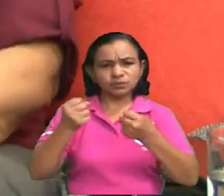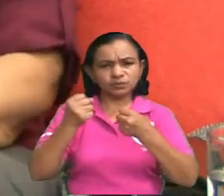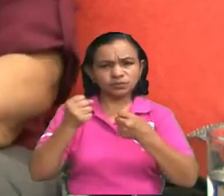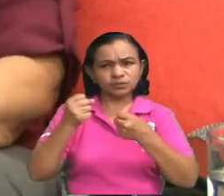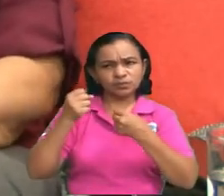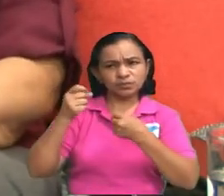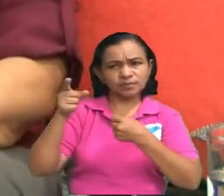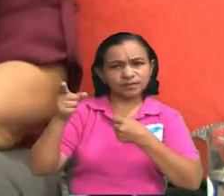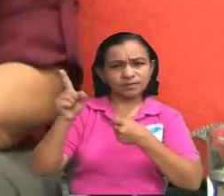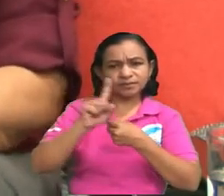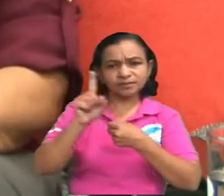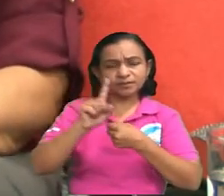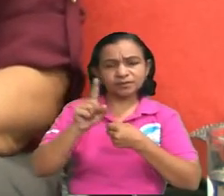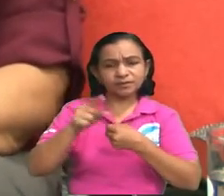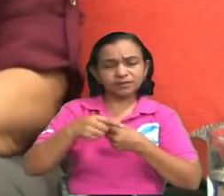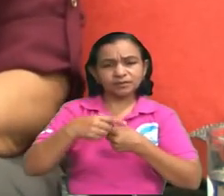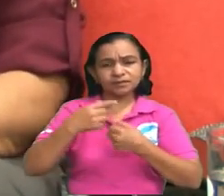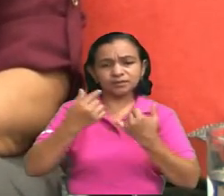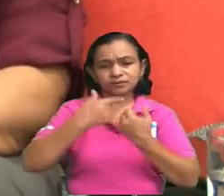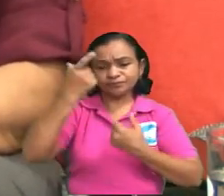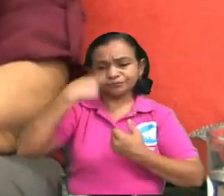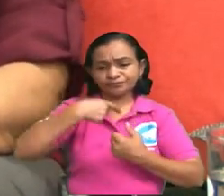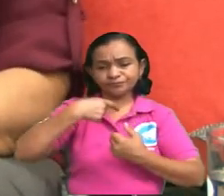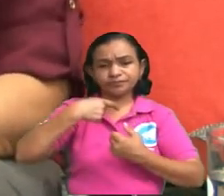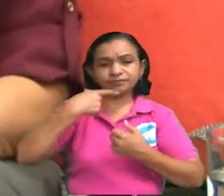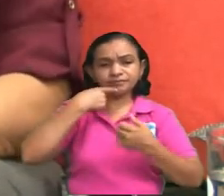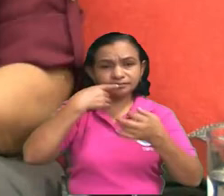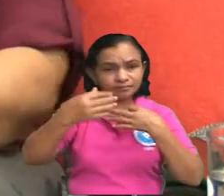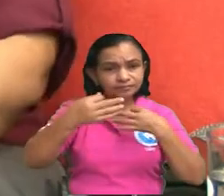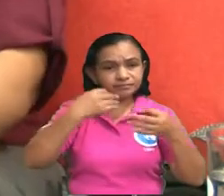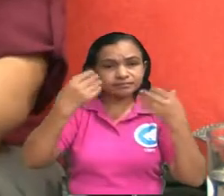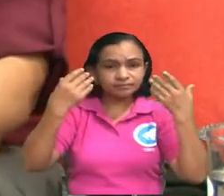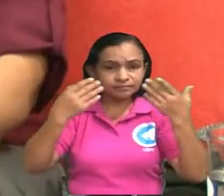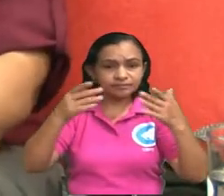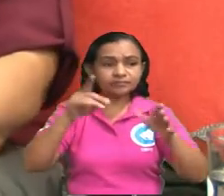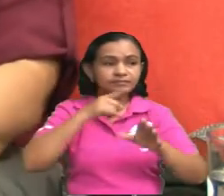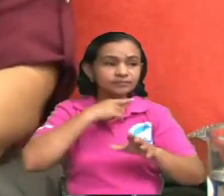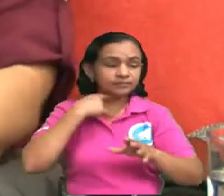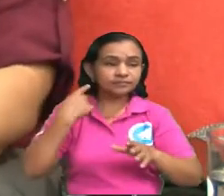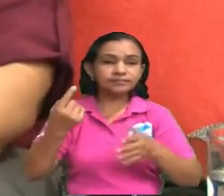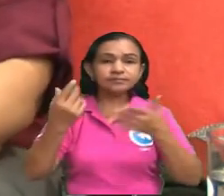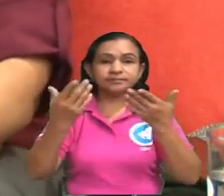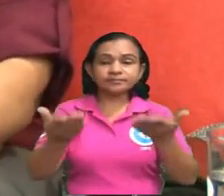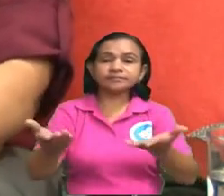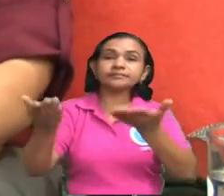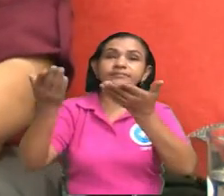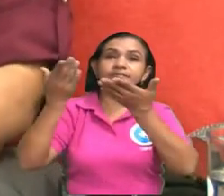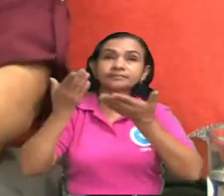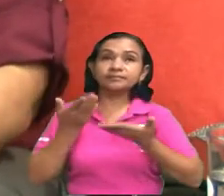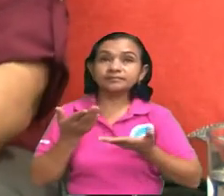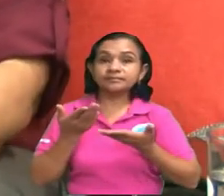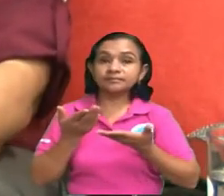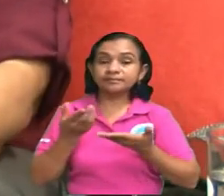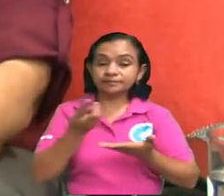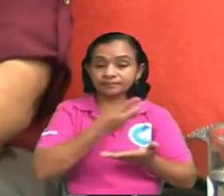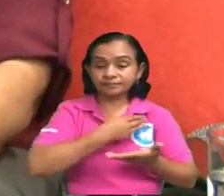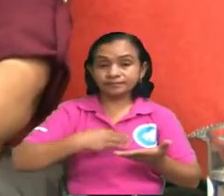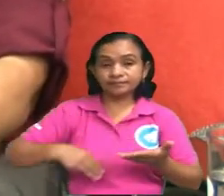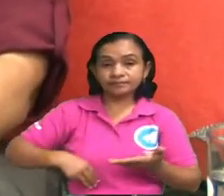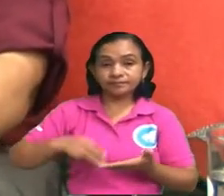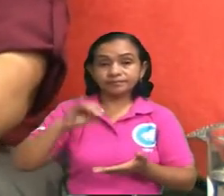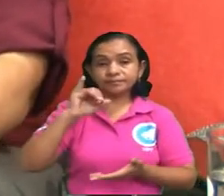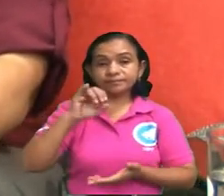creo que no era duro, era firme en sus principios, en sus convicciones. Este legado de haber formado el Ministerio del